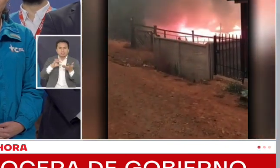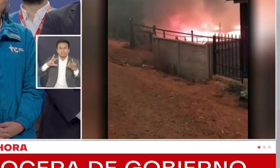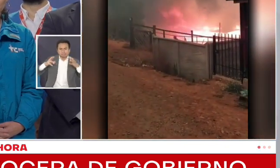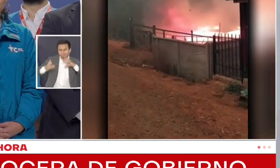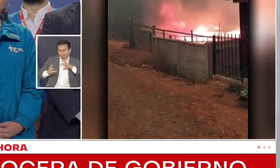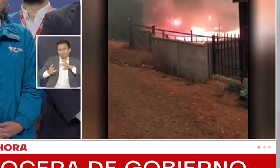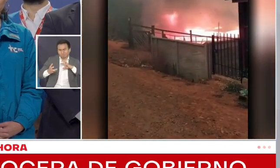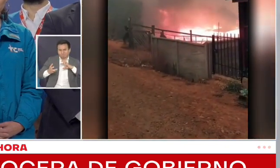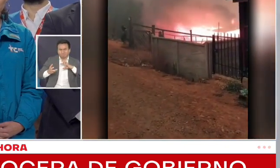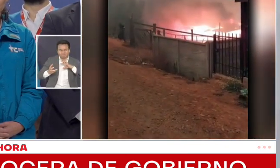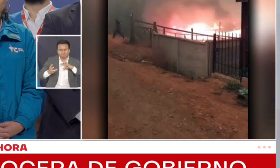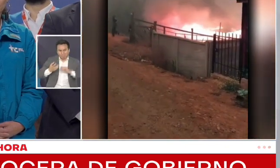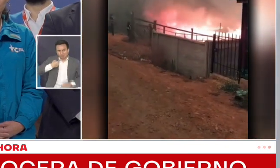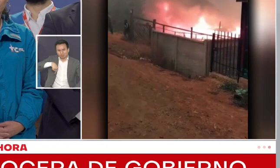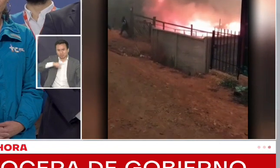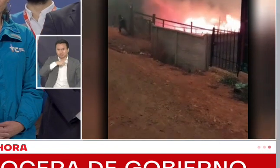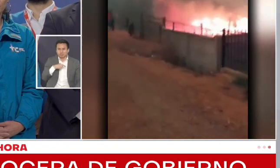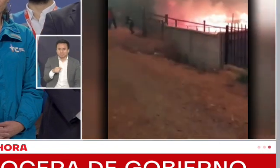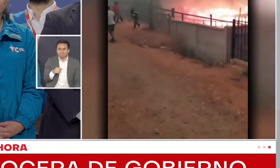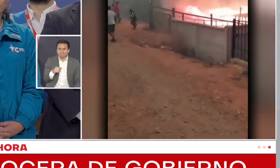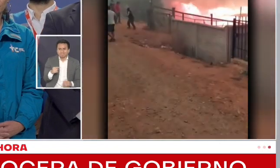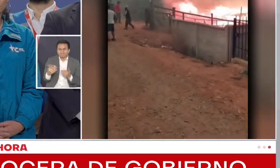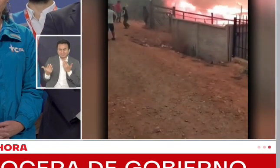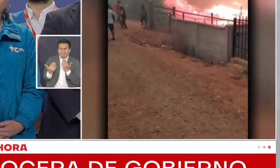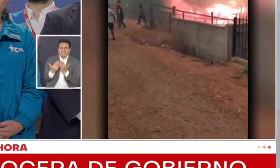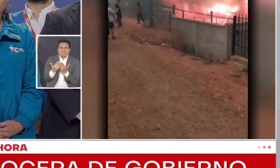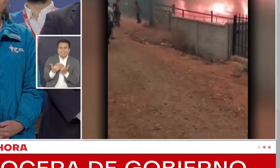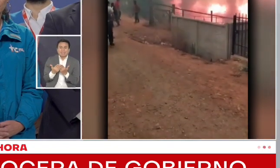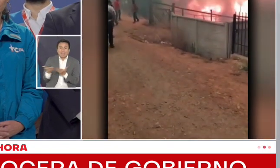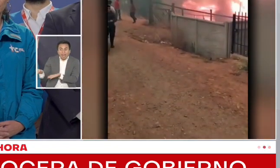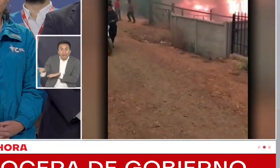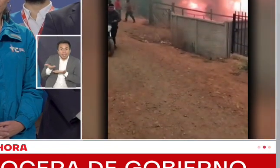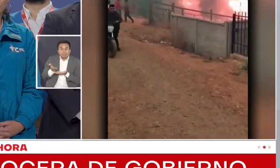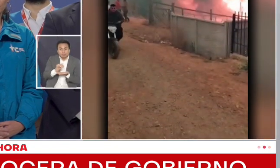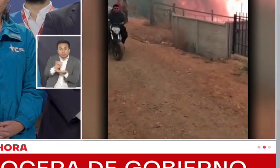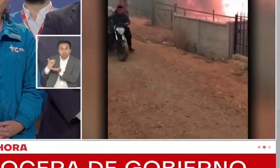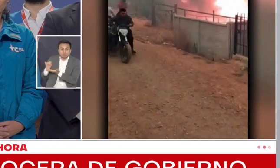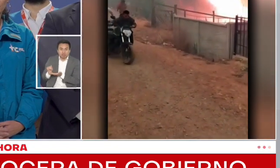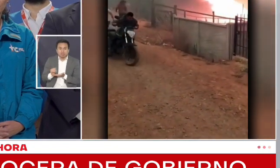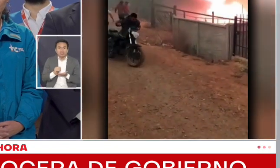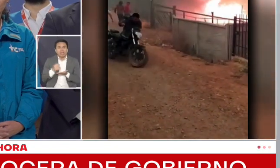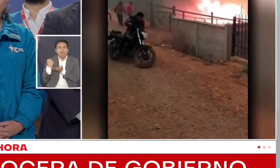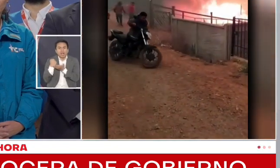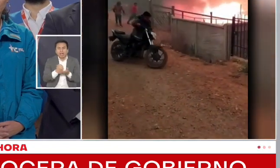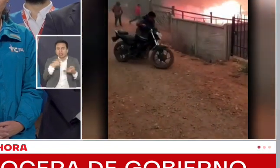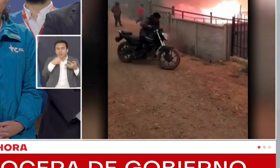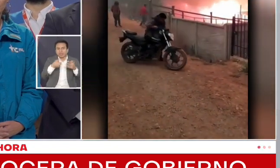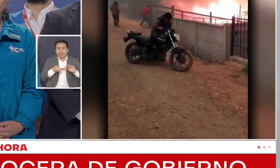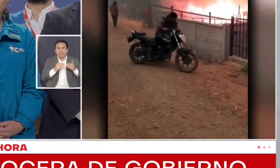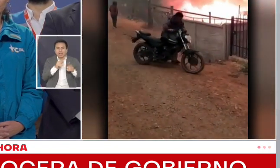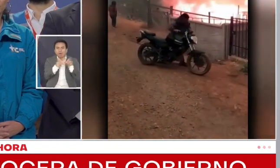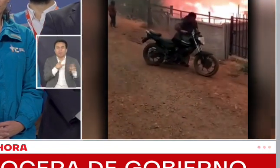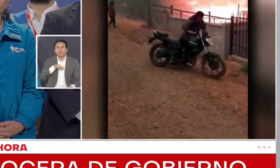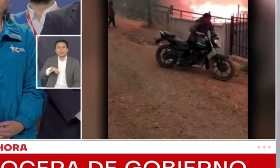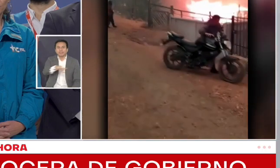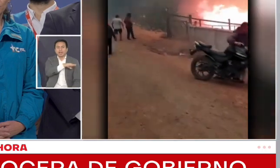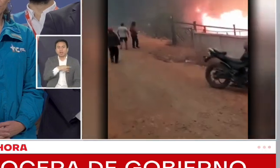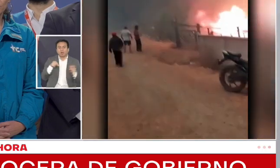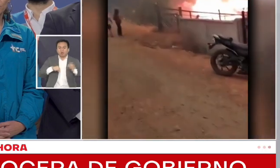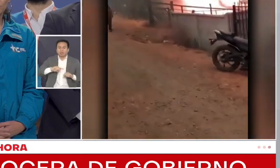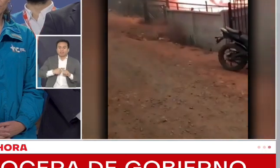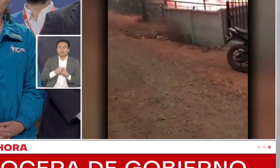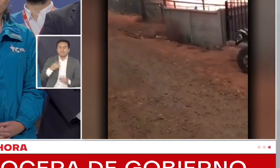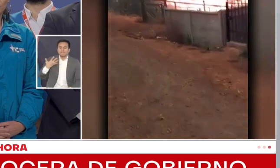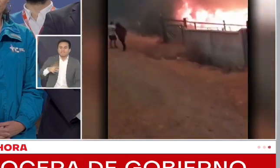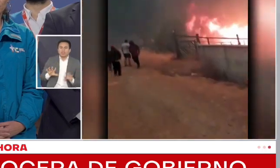catástrofes cierto que nos han atravesado para poder ponerse a disposición de las distintas ayudas para la comunidad hoy día volvemos